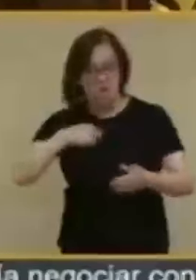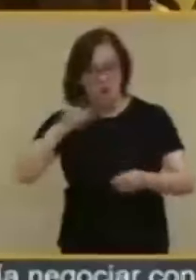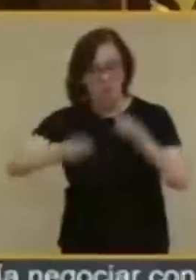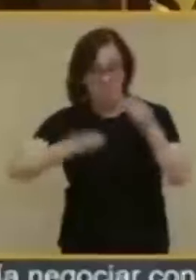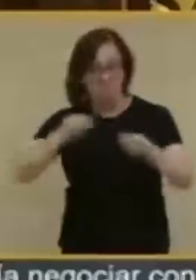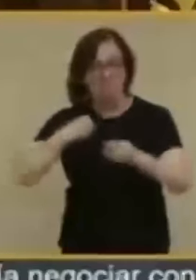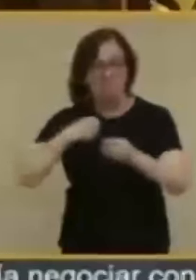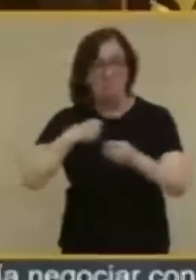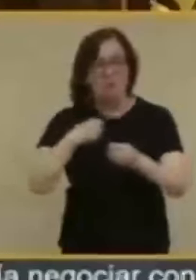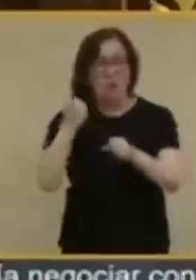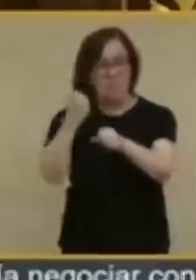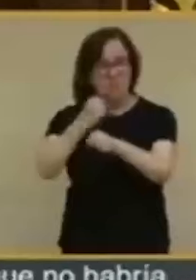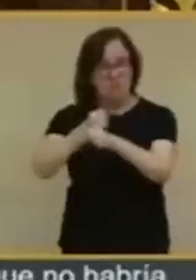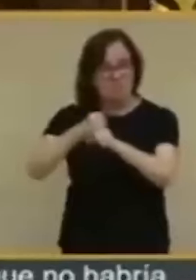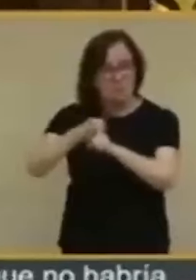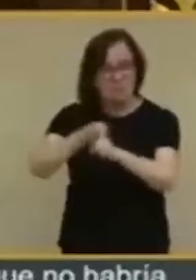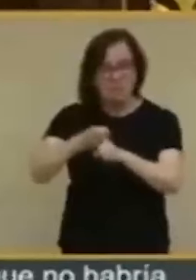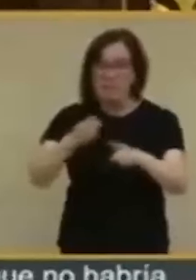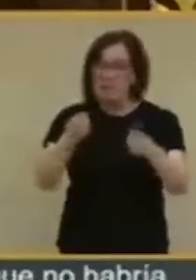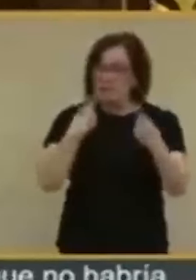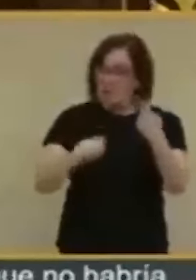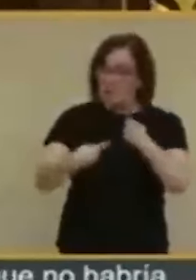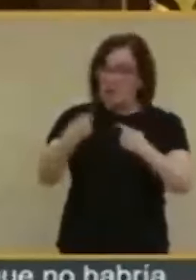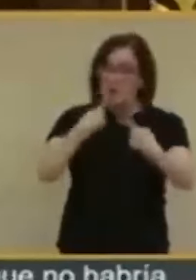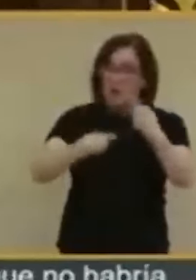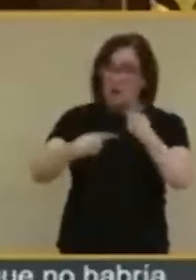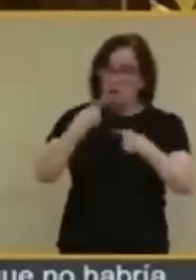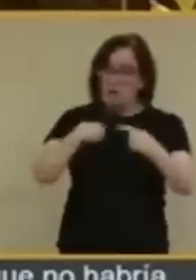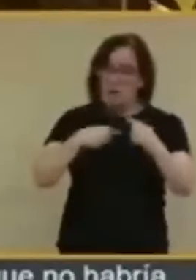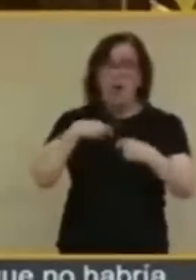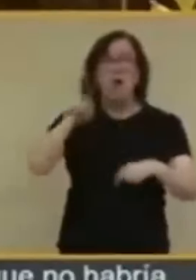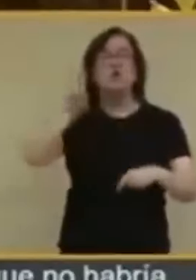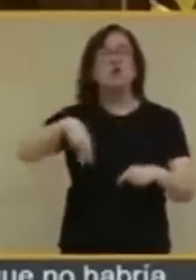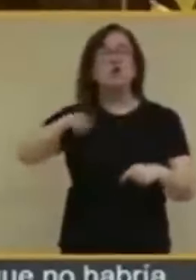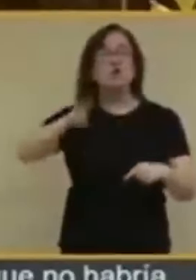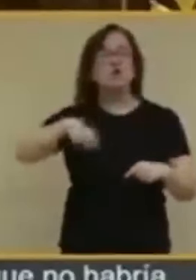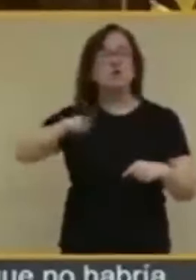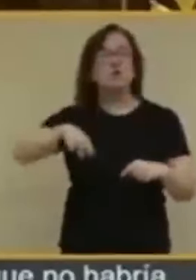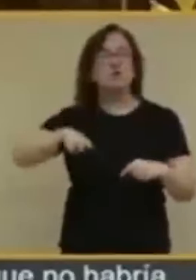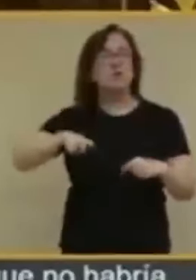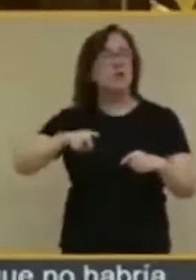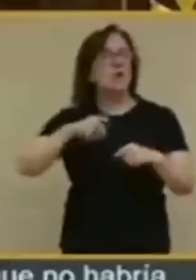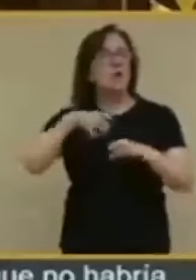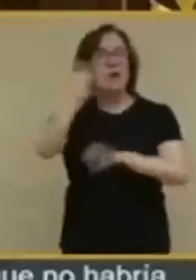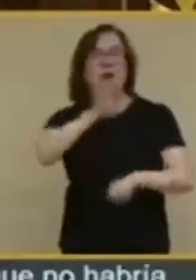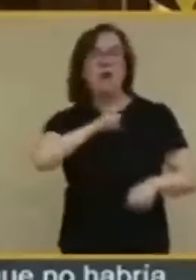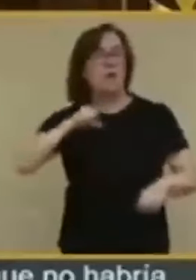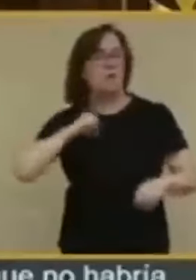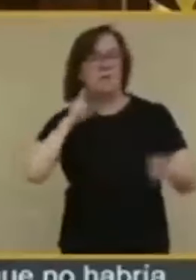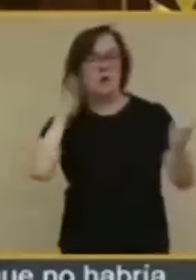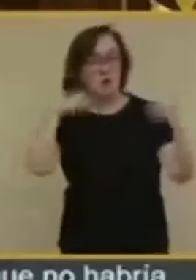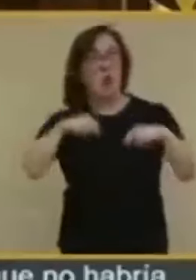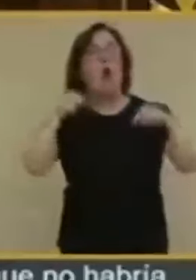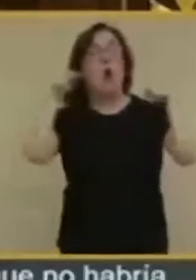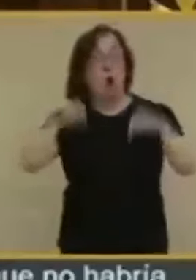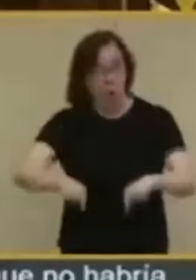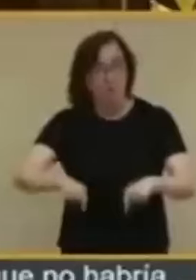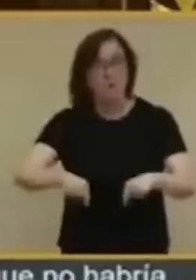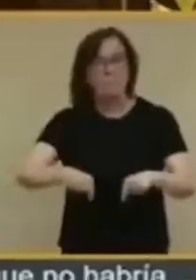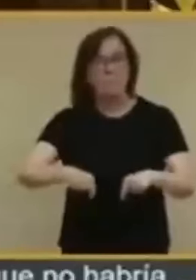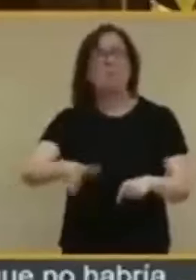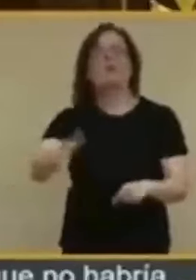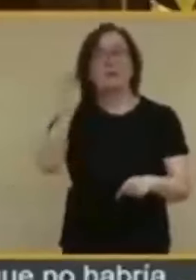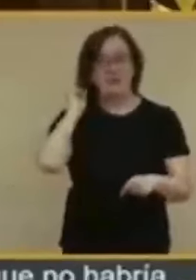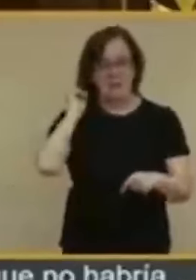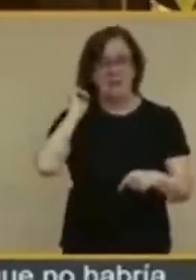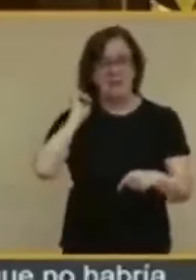forzado. Y nos dicen que nunca habrá independencia. Y hoy